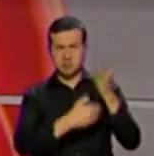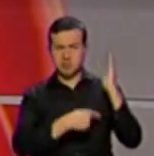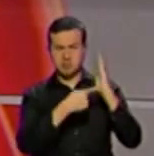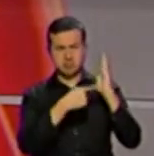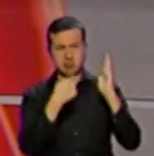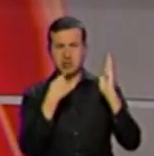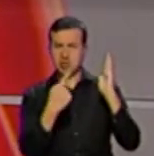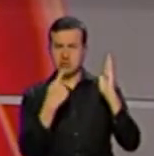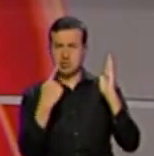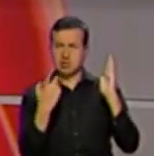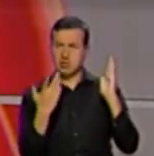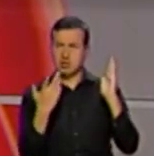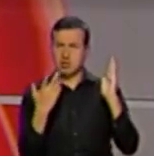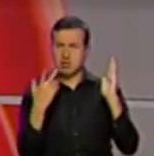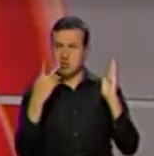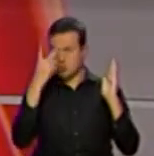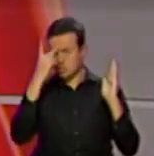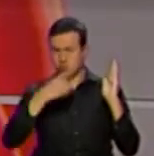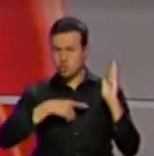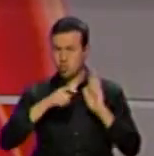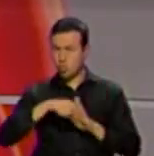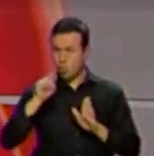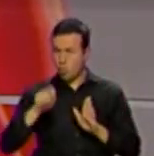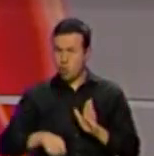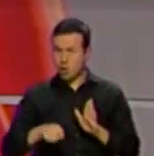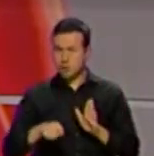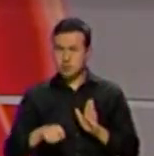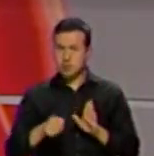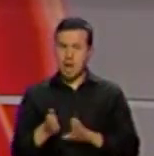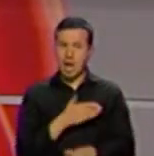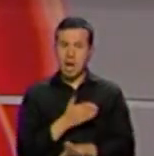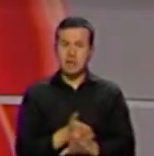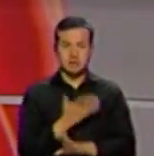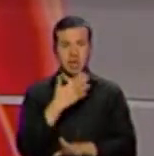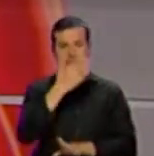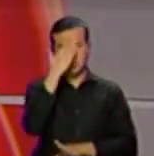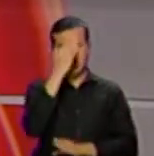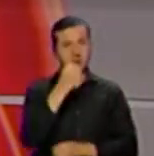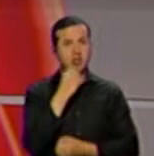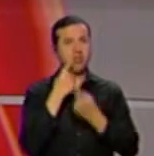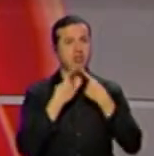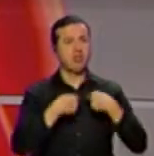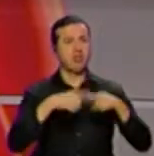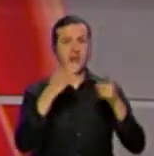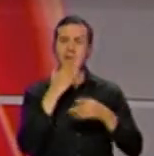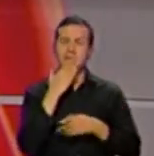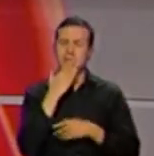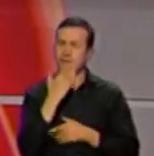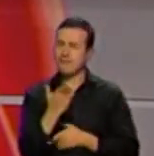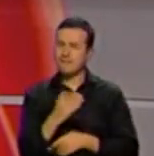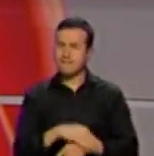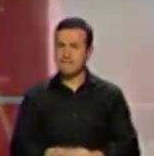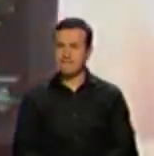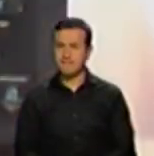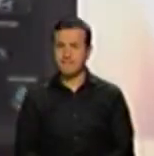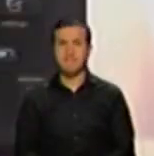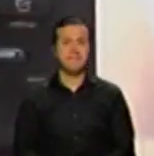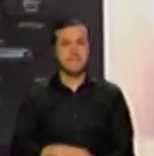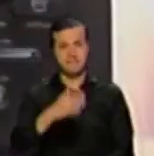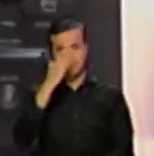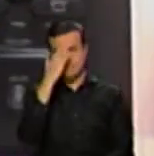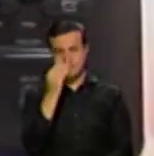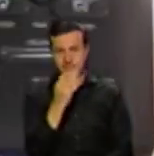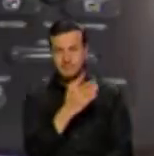desenlace antes de que la noticia haya sido entregada al público. Buenos días. Buenos